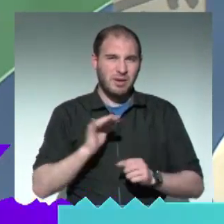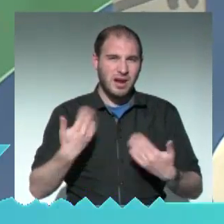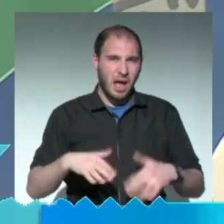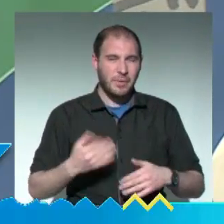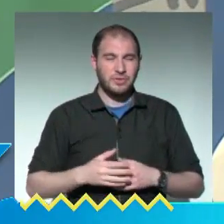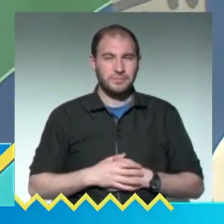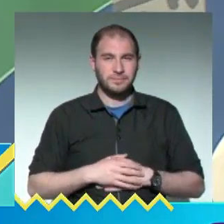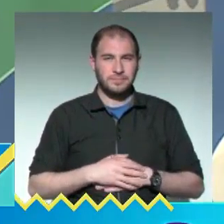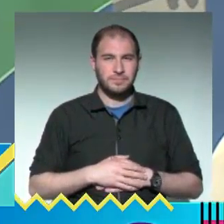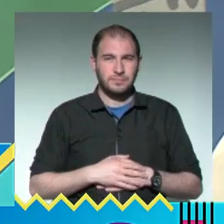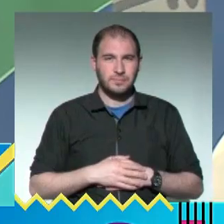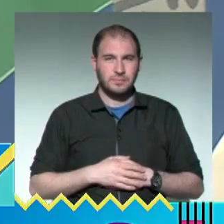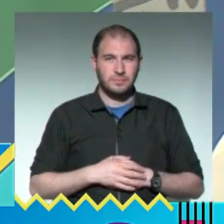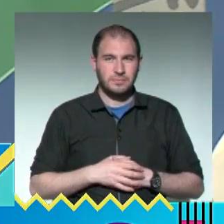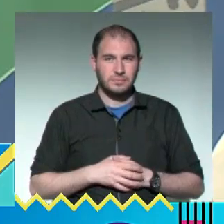porque